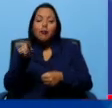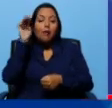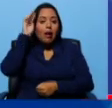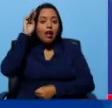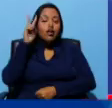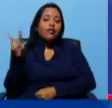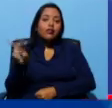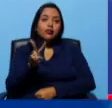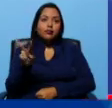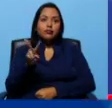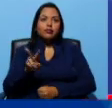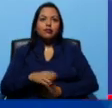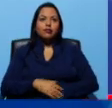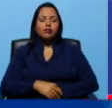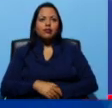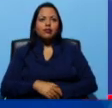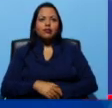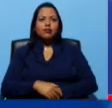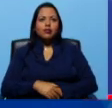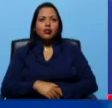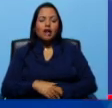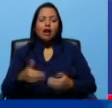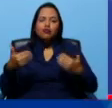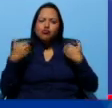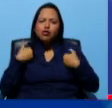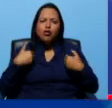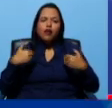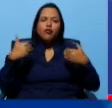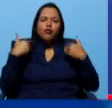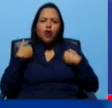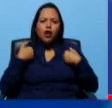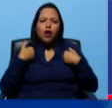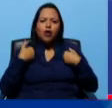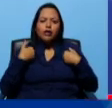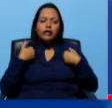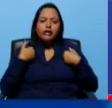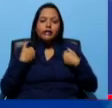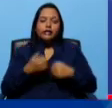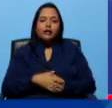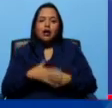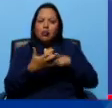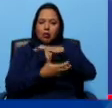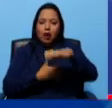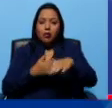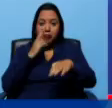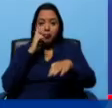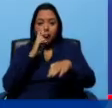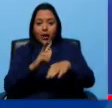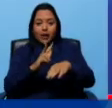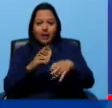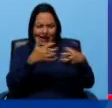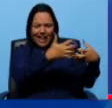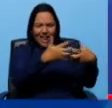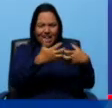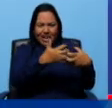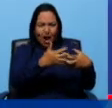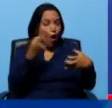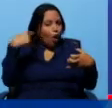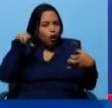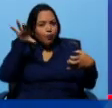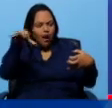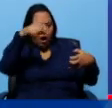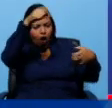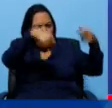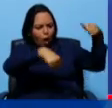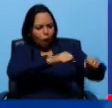venezolano, que sufrió la llegada de los misiles. Ustedes ven los misiles en la guerra, ¿verdad? A